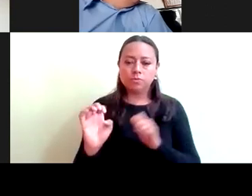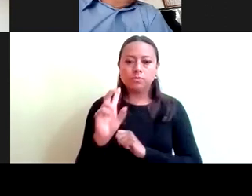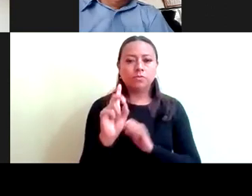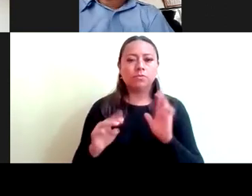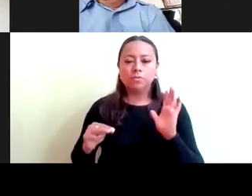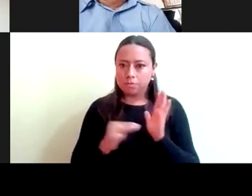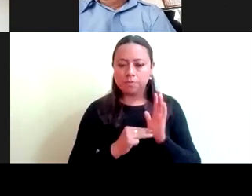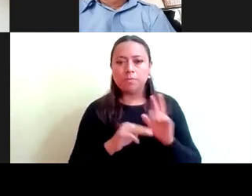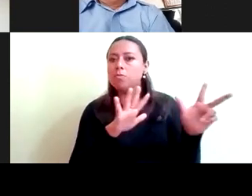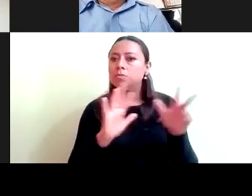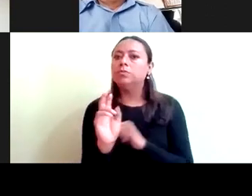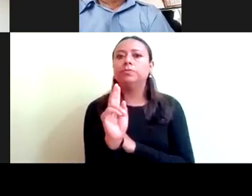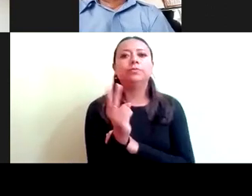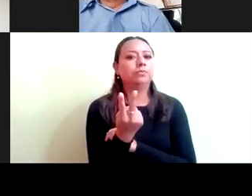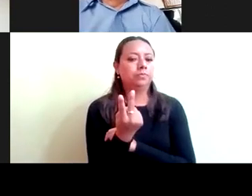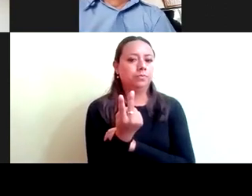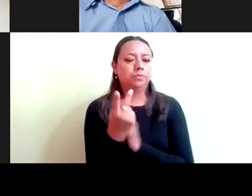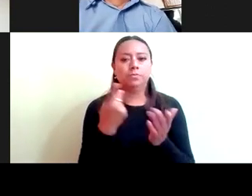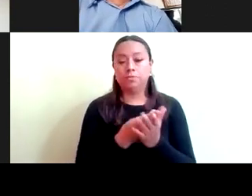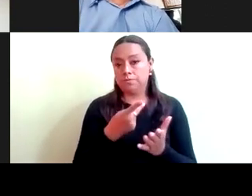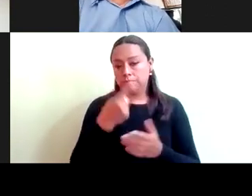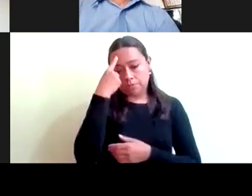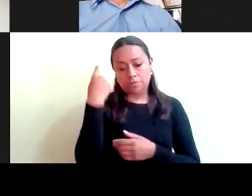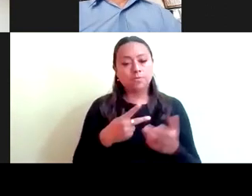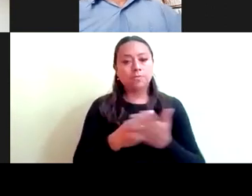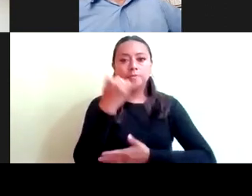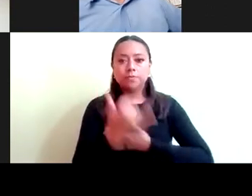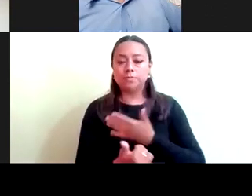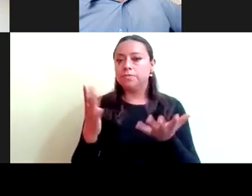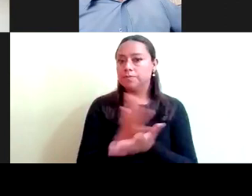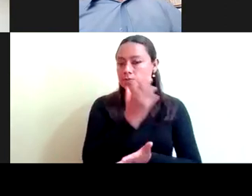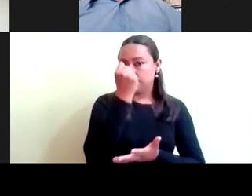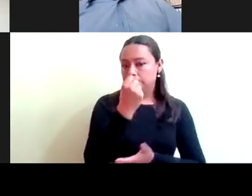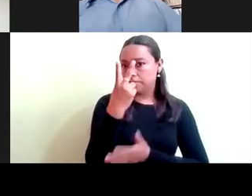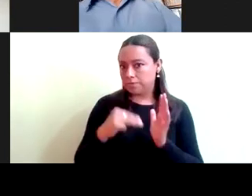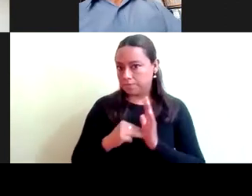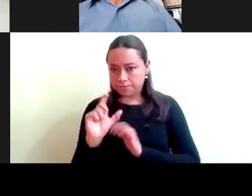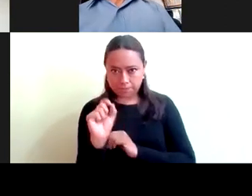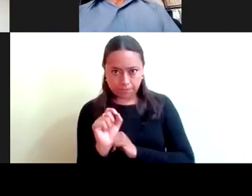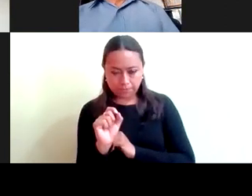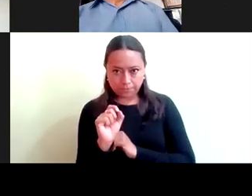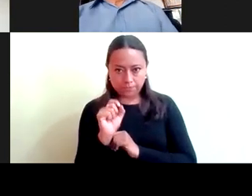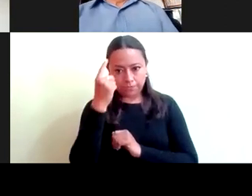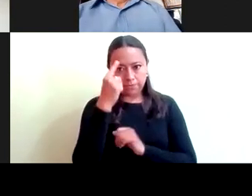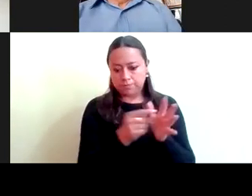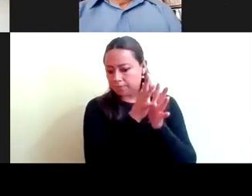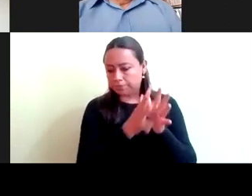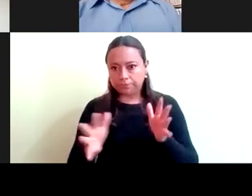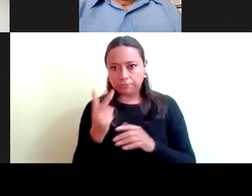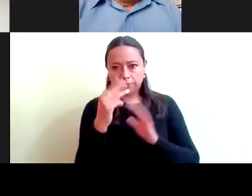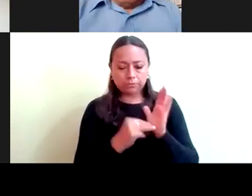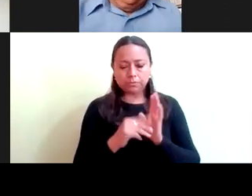1,420,830,825 pesos destinados a los proyectos ganadores del 2020 a ejecutarse en el ejercicio fiscal